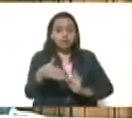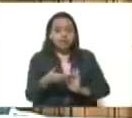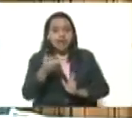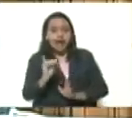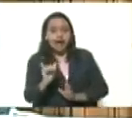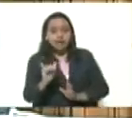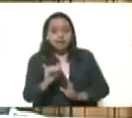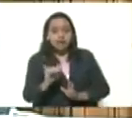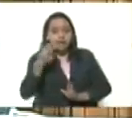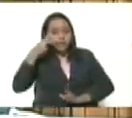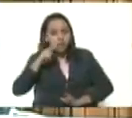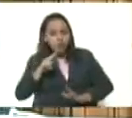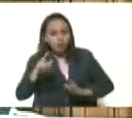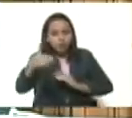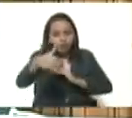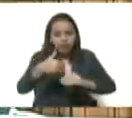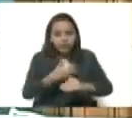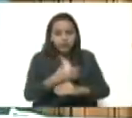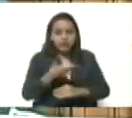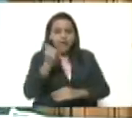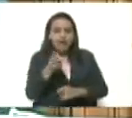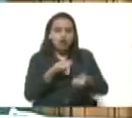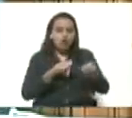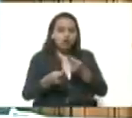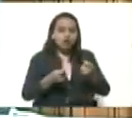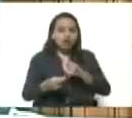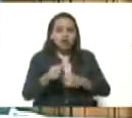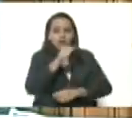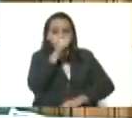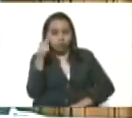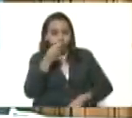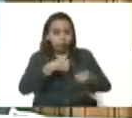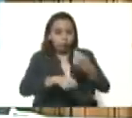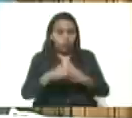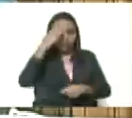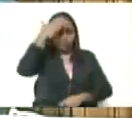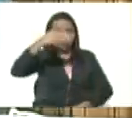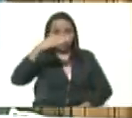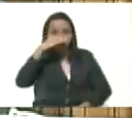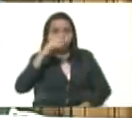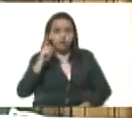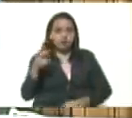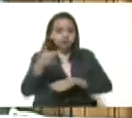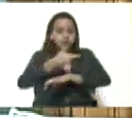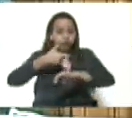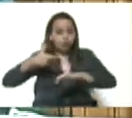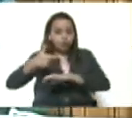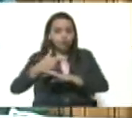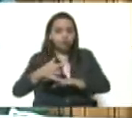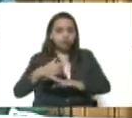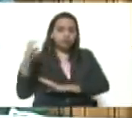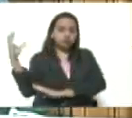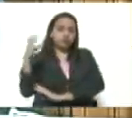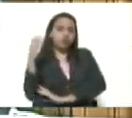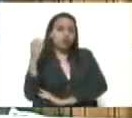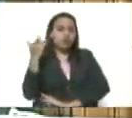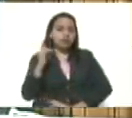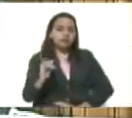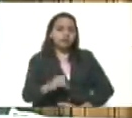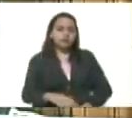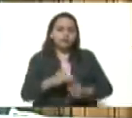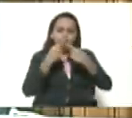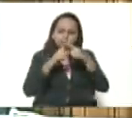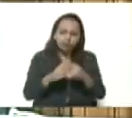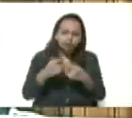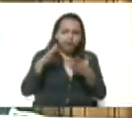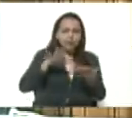paramilitares, narcotraficantes, delincuentes, criminales y por el gobierno de Colombia, se calcula